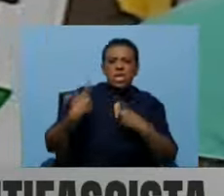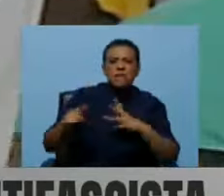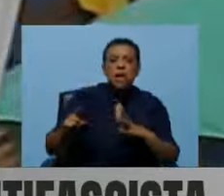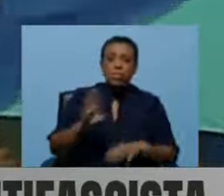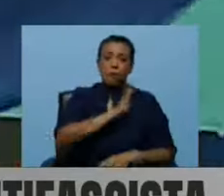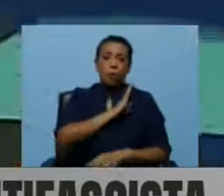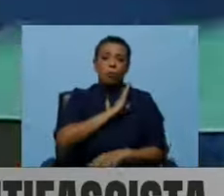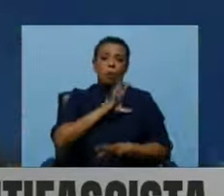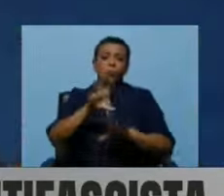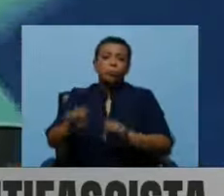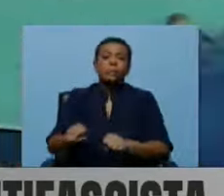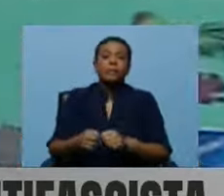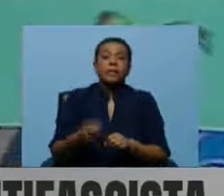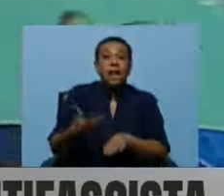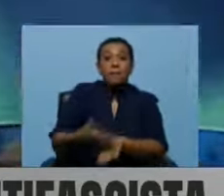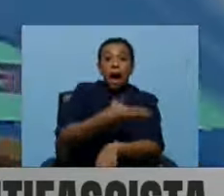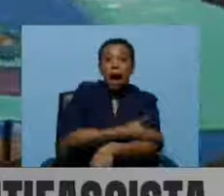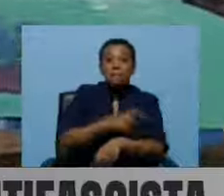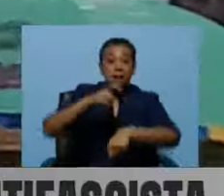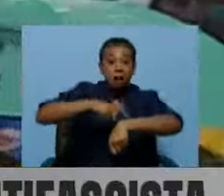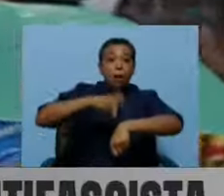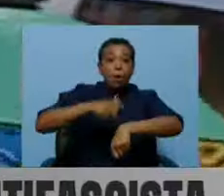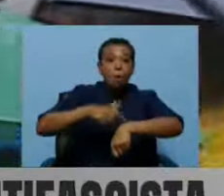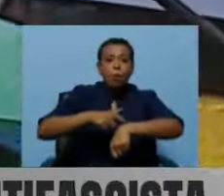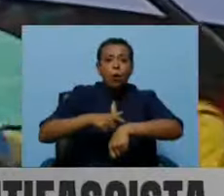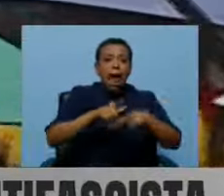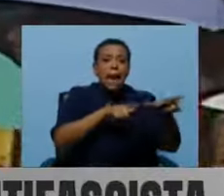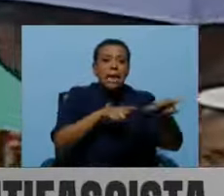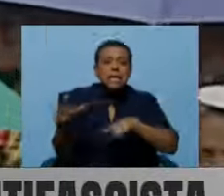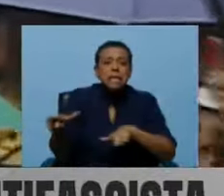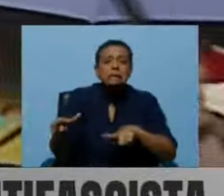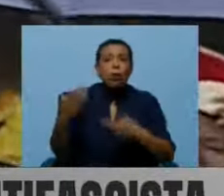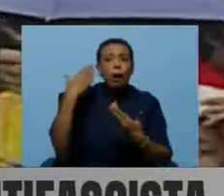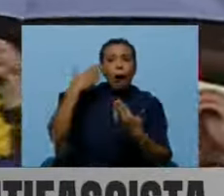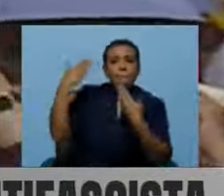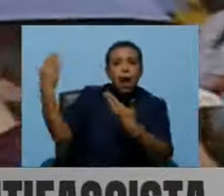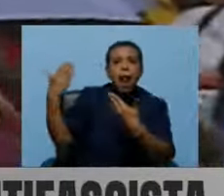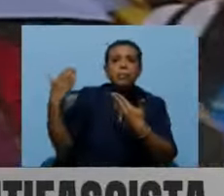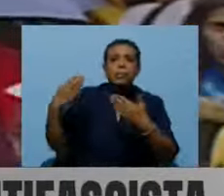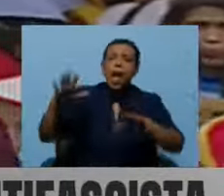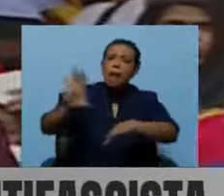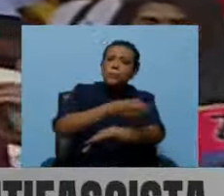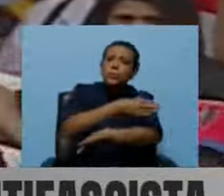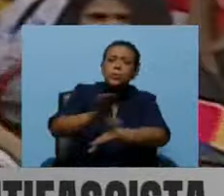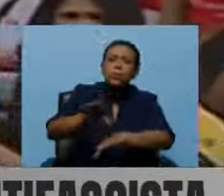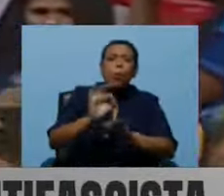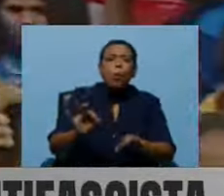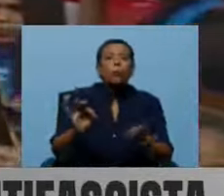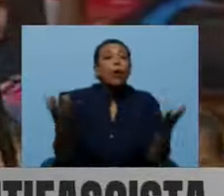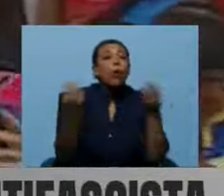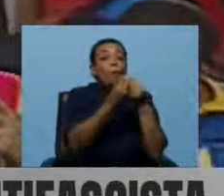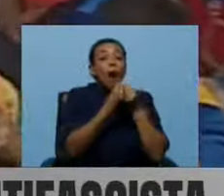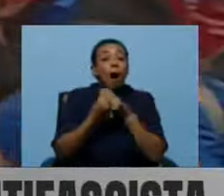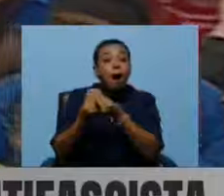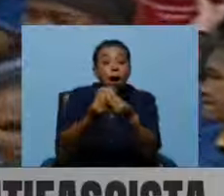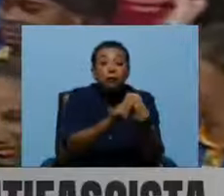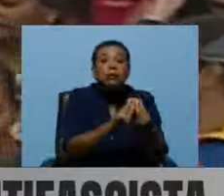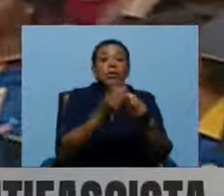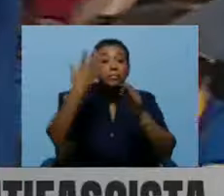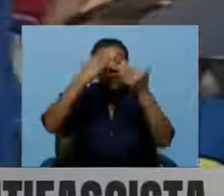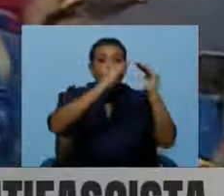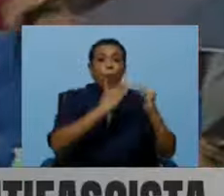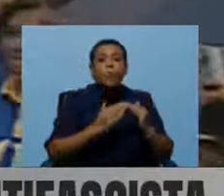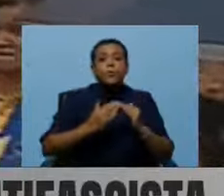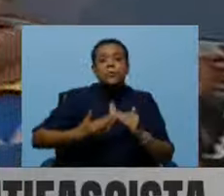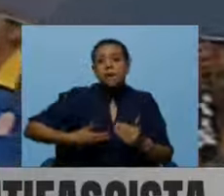que les pertenece. Desde muy tempranas horas hemos estado acá escuchando parte de la música necesaria en acompañamiento de la